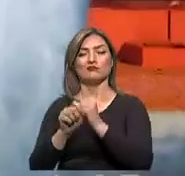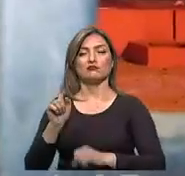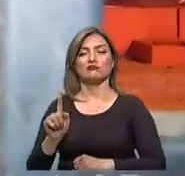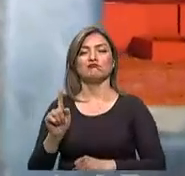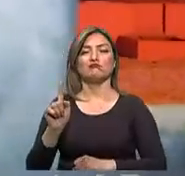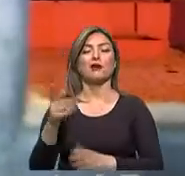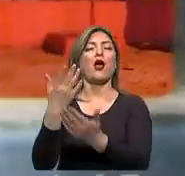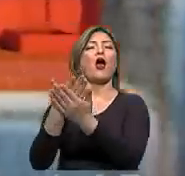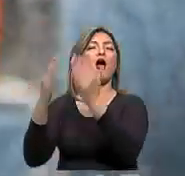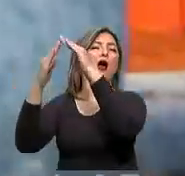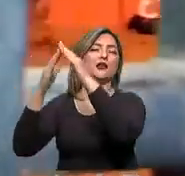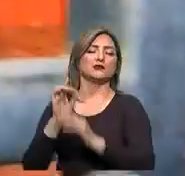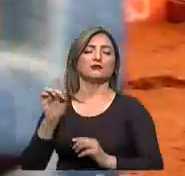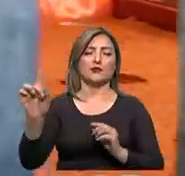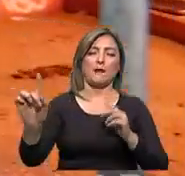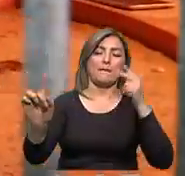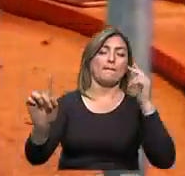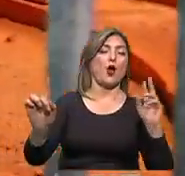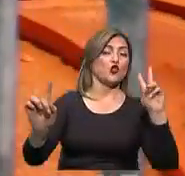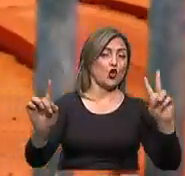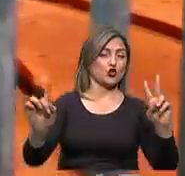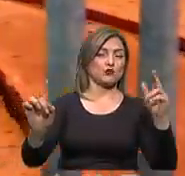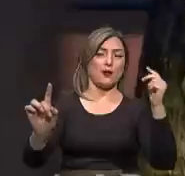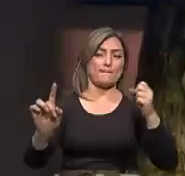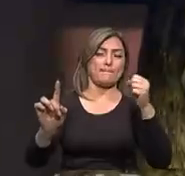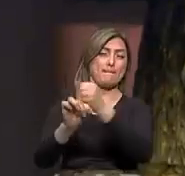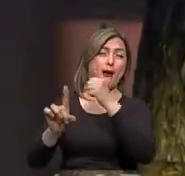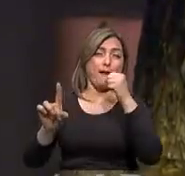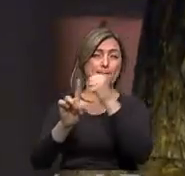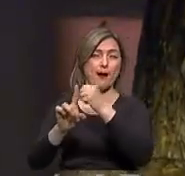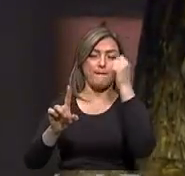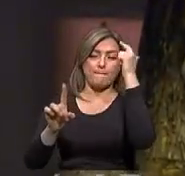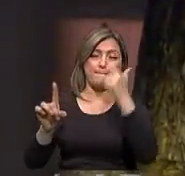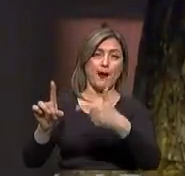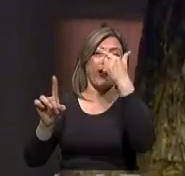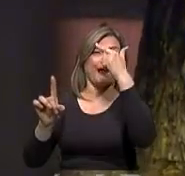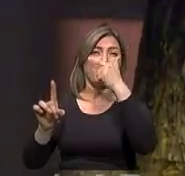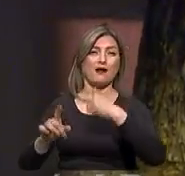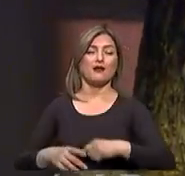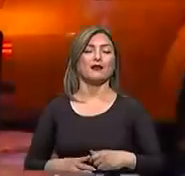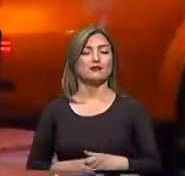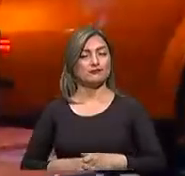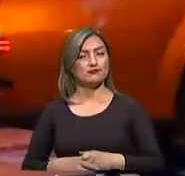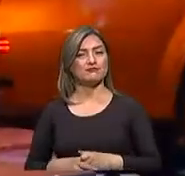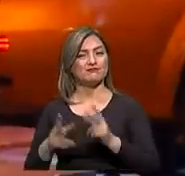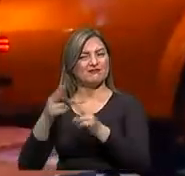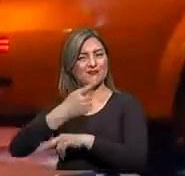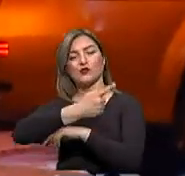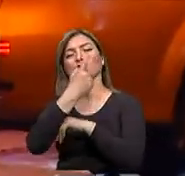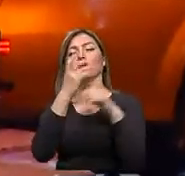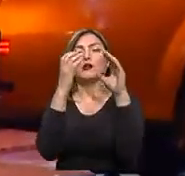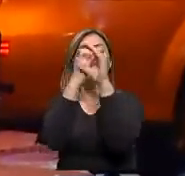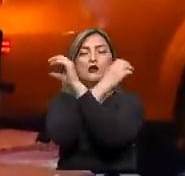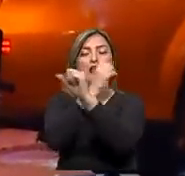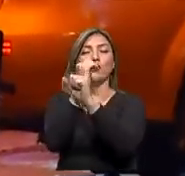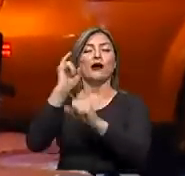a su casa. Según testigos, dos sujetos lo atacaron a golpes y luego le dieron un disparo en el brazo. Ese mismo día, pero en la noche,